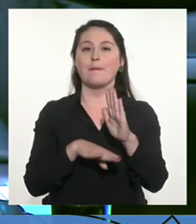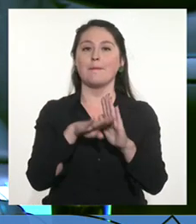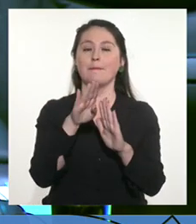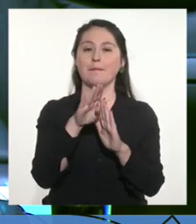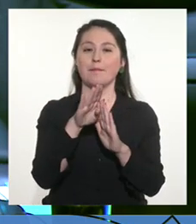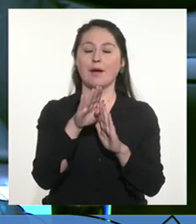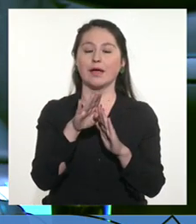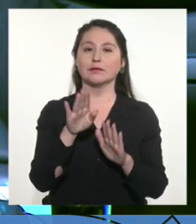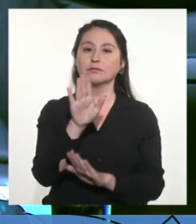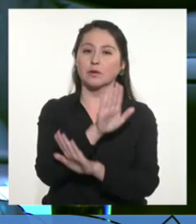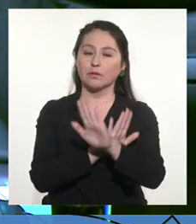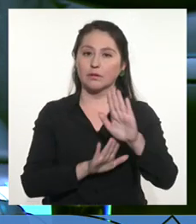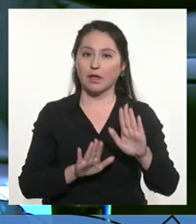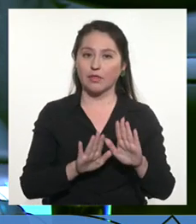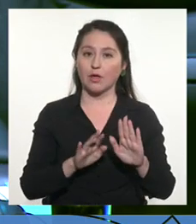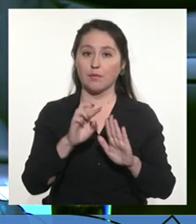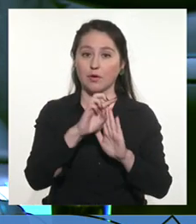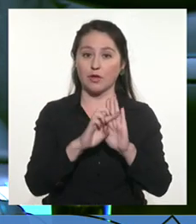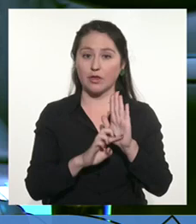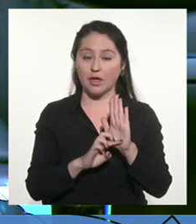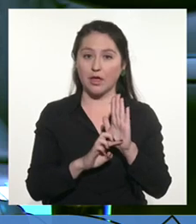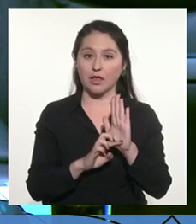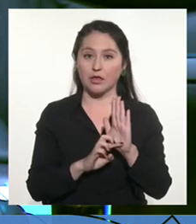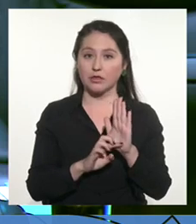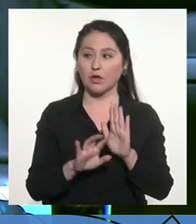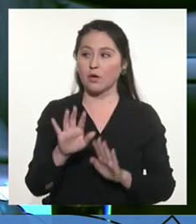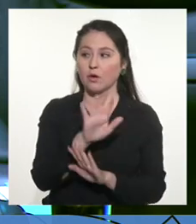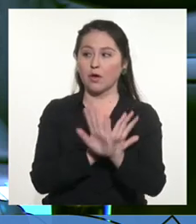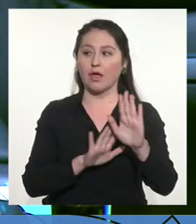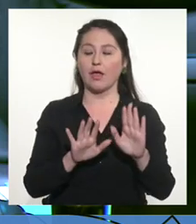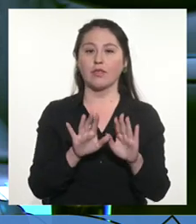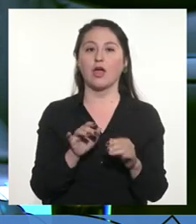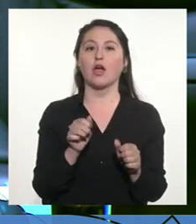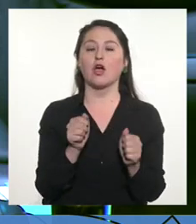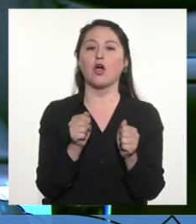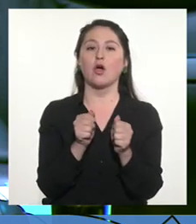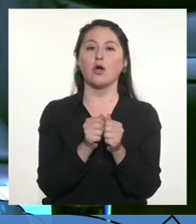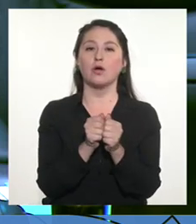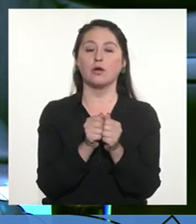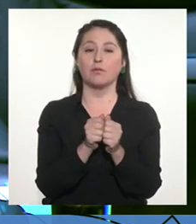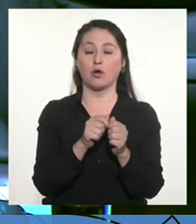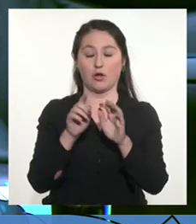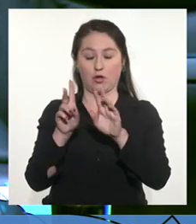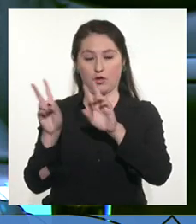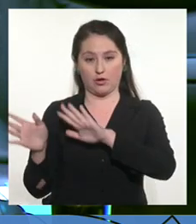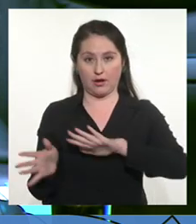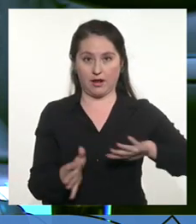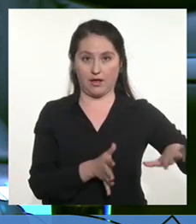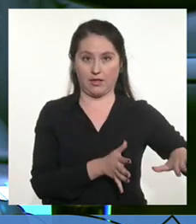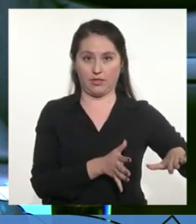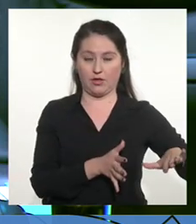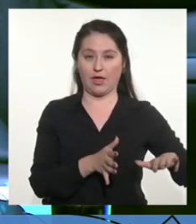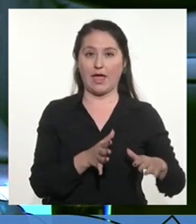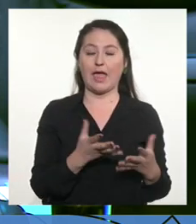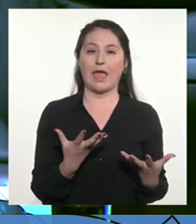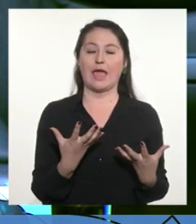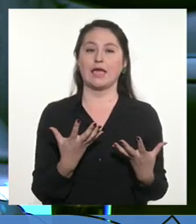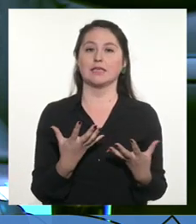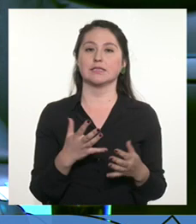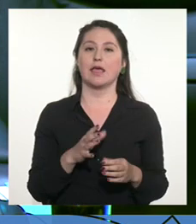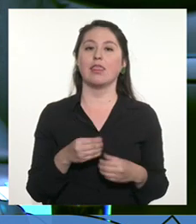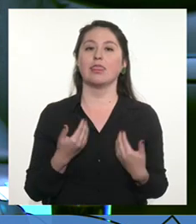el proyecto busca contribuir a la certeza jurídica por otro lado es potenciar el rol de la biblioteca nacional